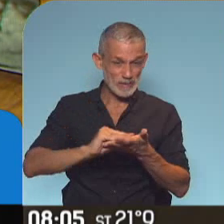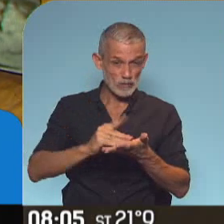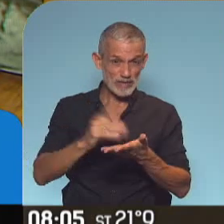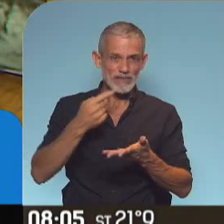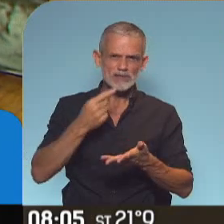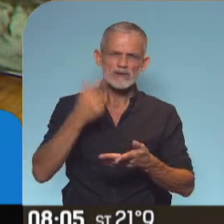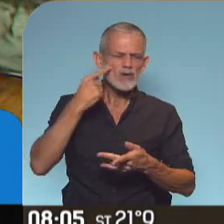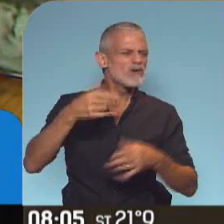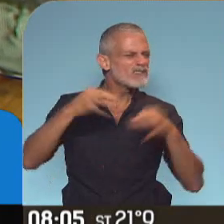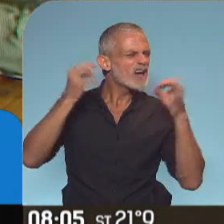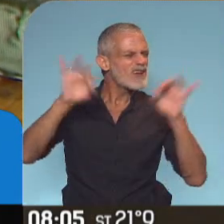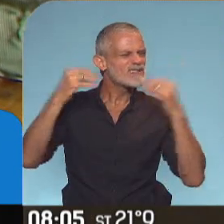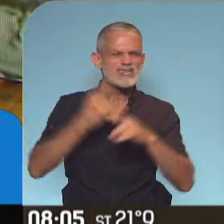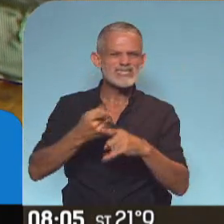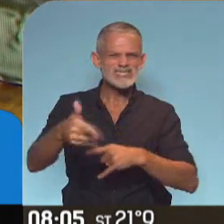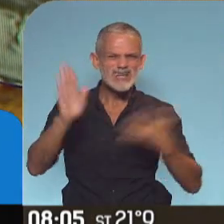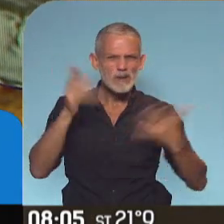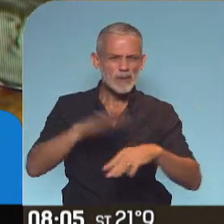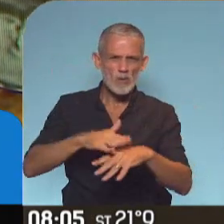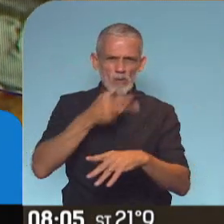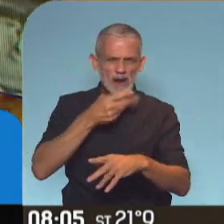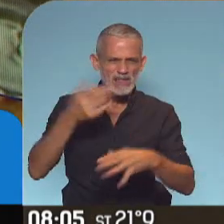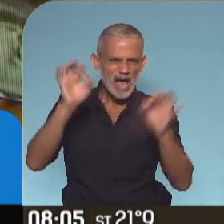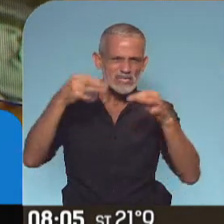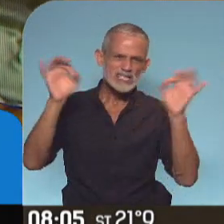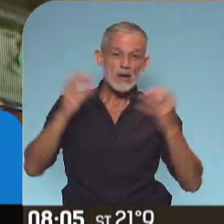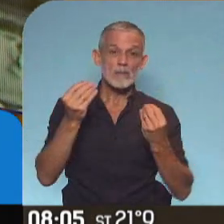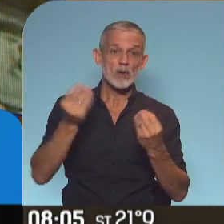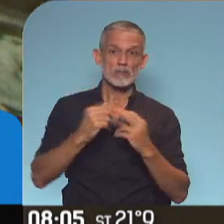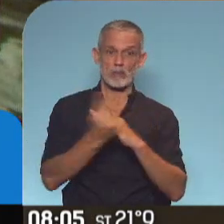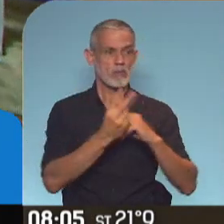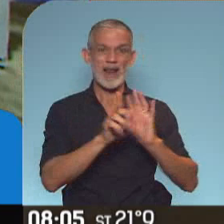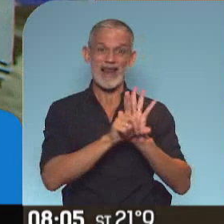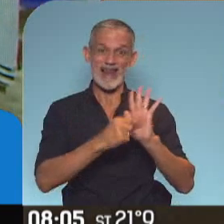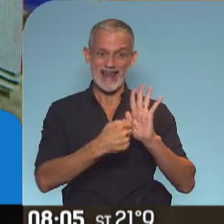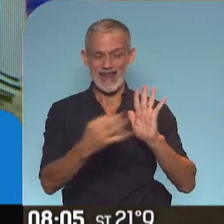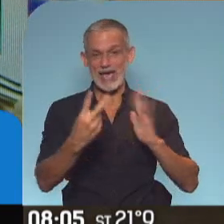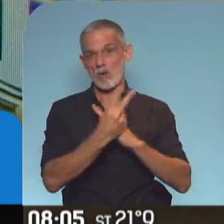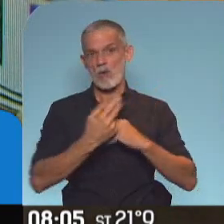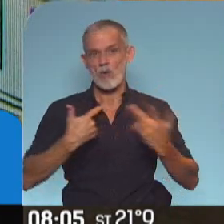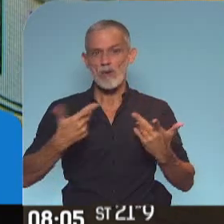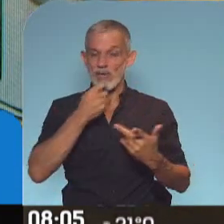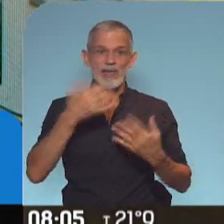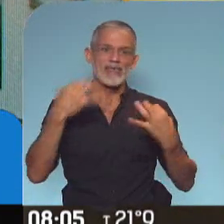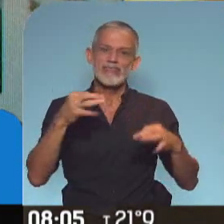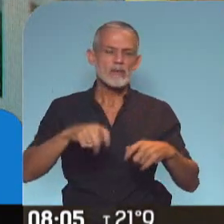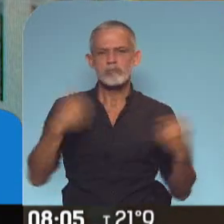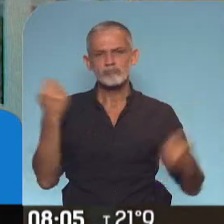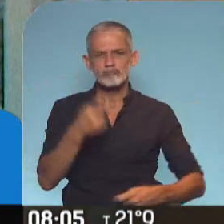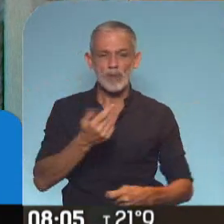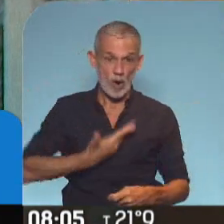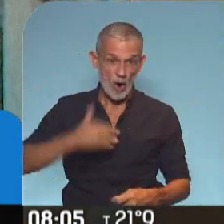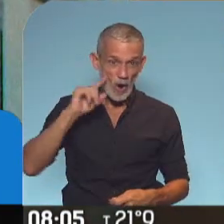estos señores siempre zafan. Y es cierto, siempre zafan porque tienen una cobertura legal que si no se rompe, es decir, el